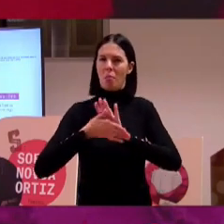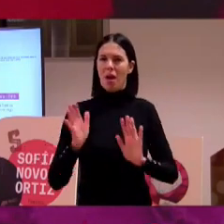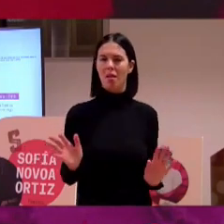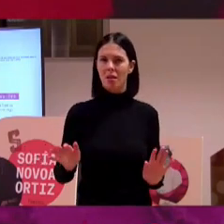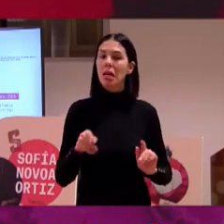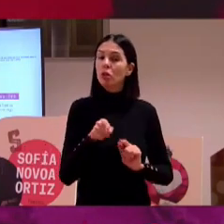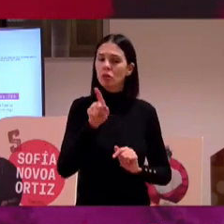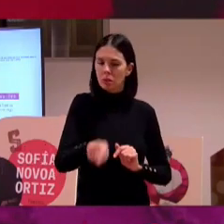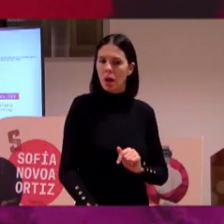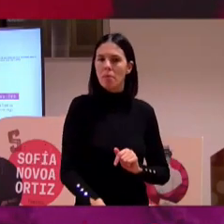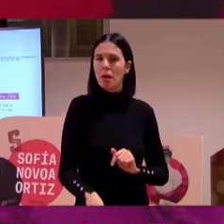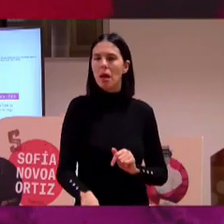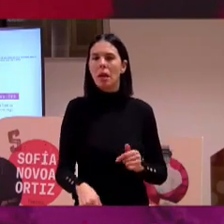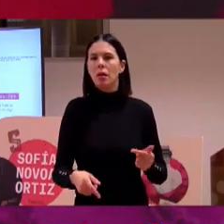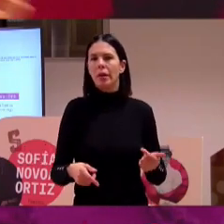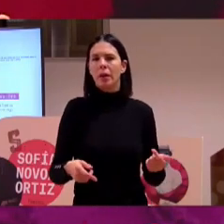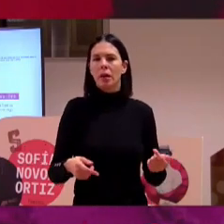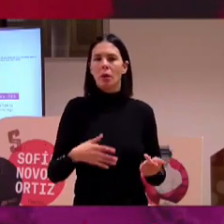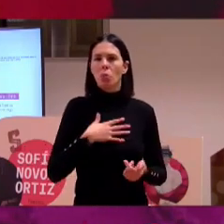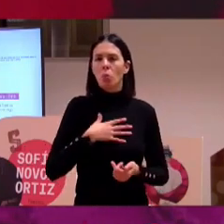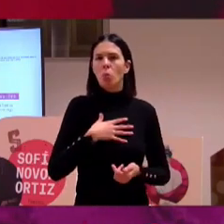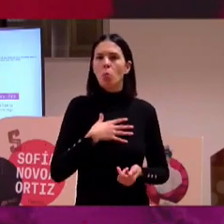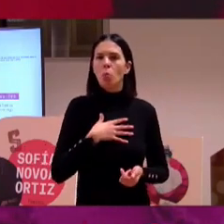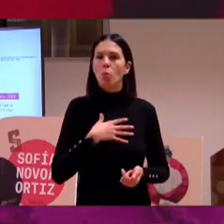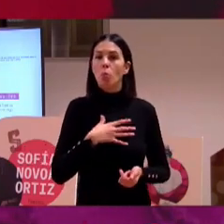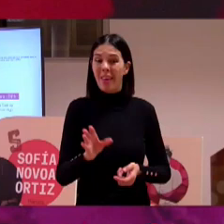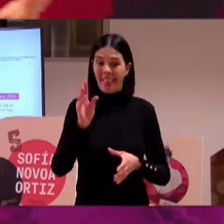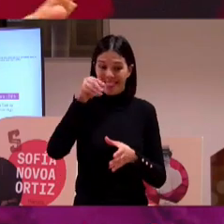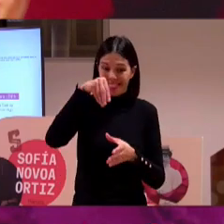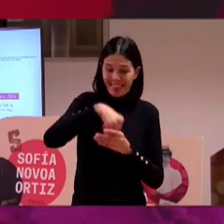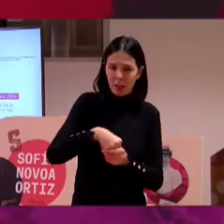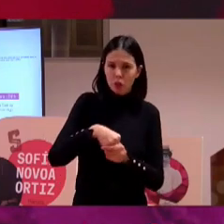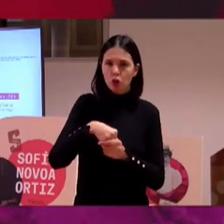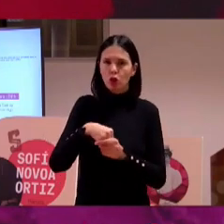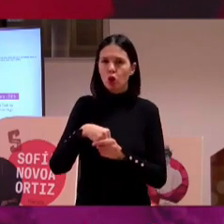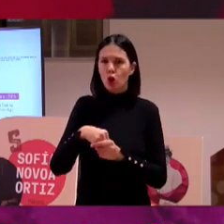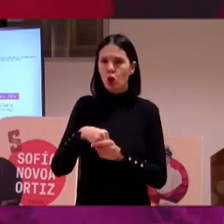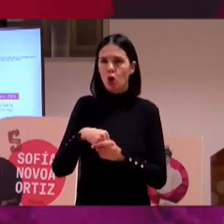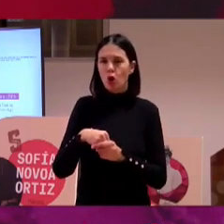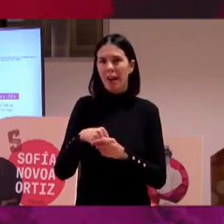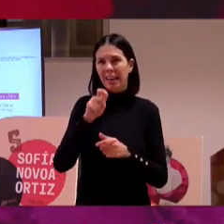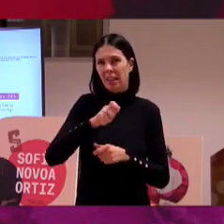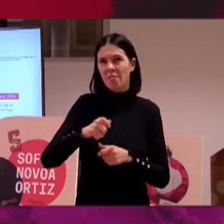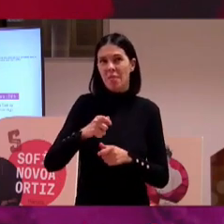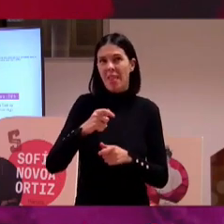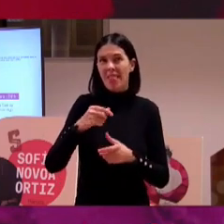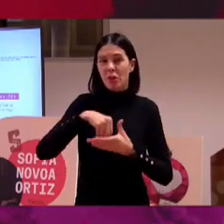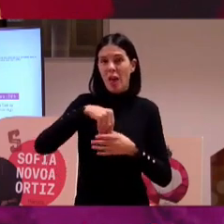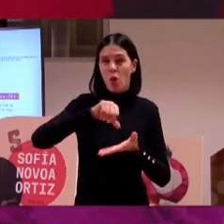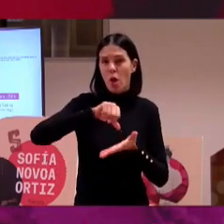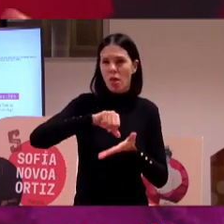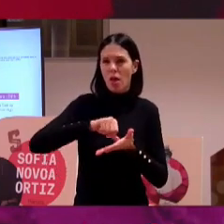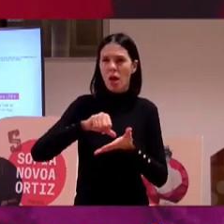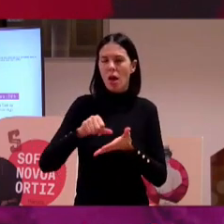Eso tamén, por eso tamén, aínda que non pertence á élite económica da cidade, sí que se codea coa